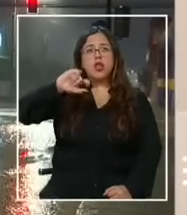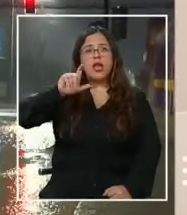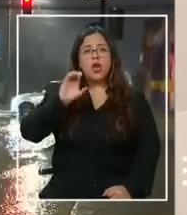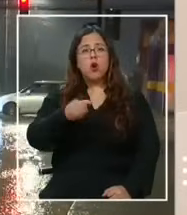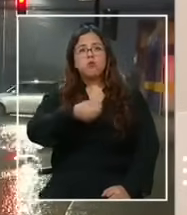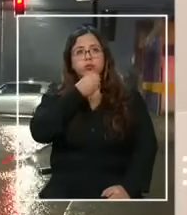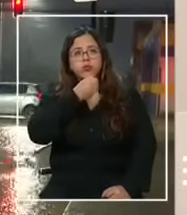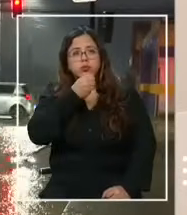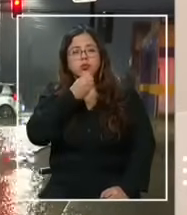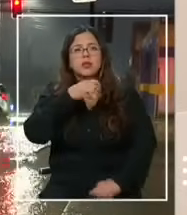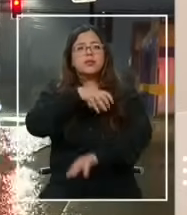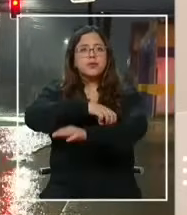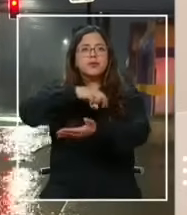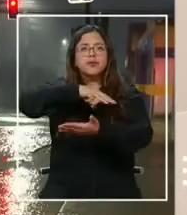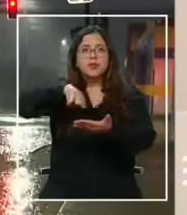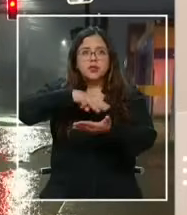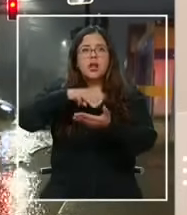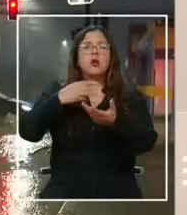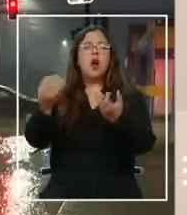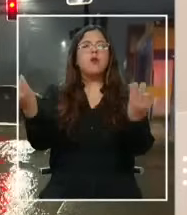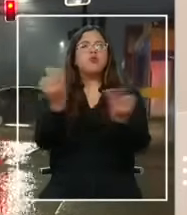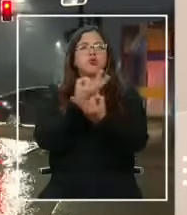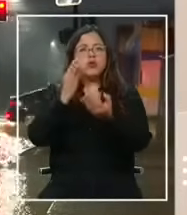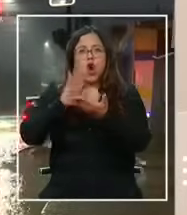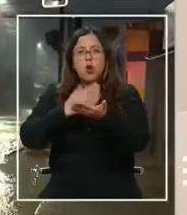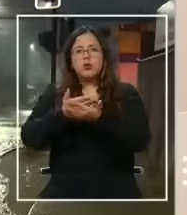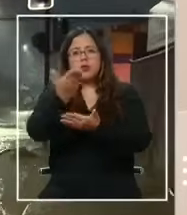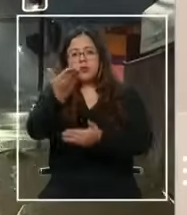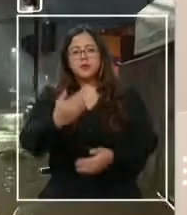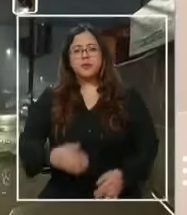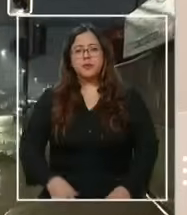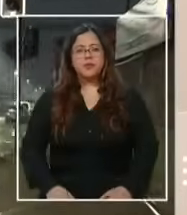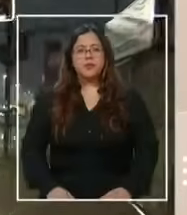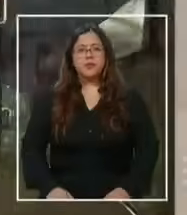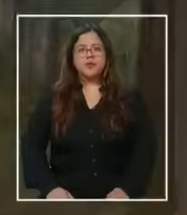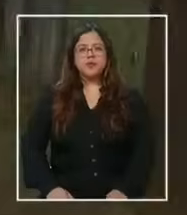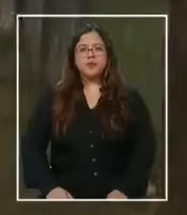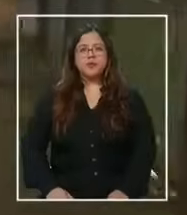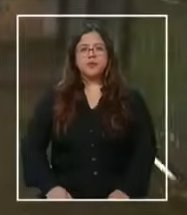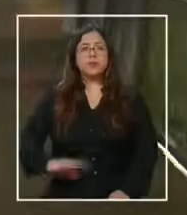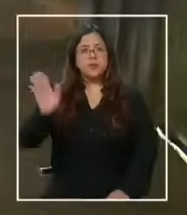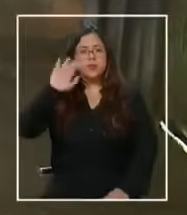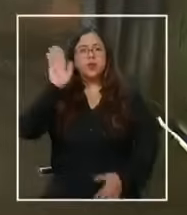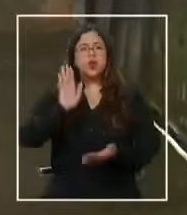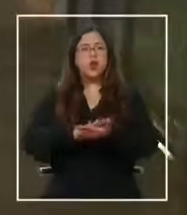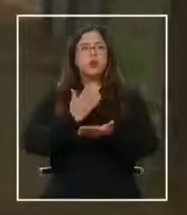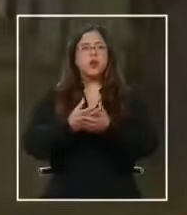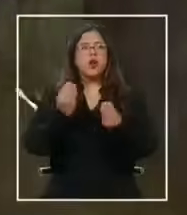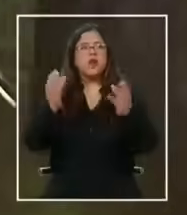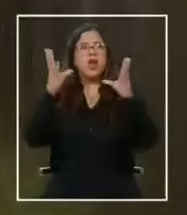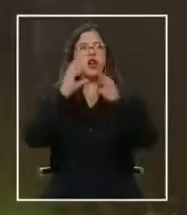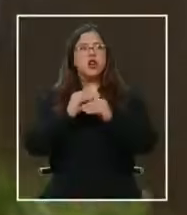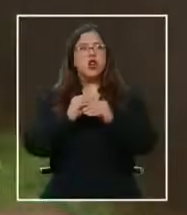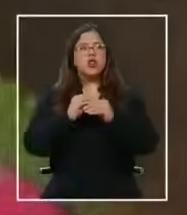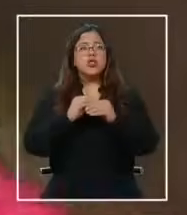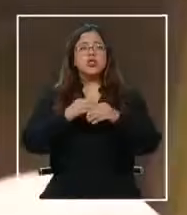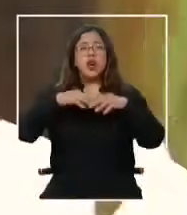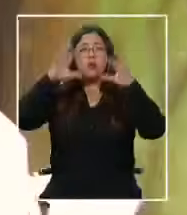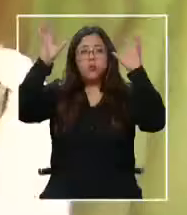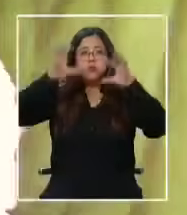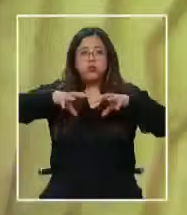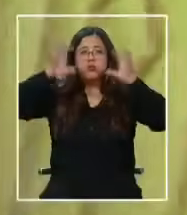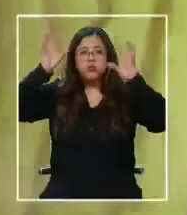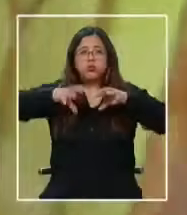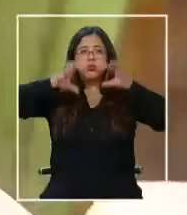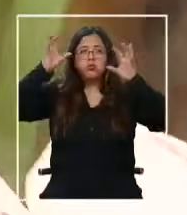desde el maule nos cuenta más Rodrigo Qué tal Hola cómo están muy buenas noches ha declinado un poco el